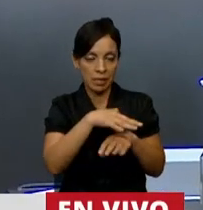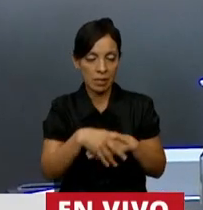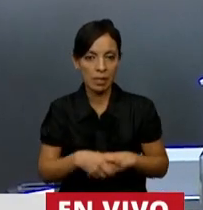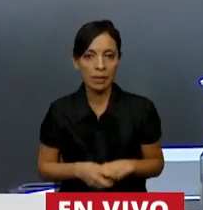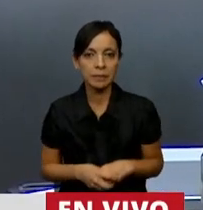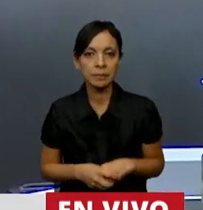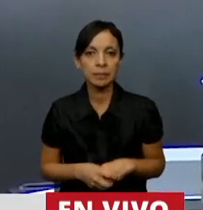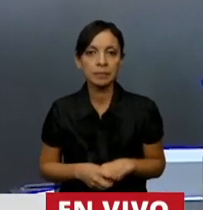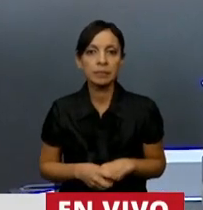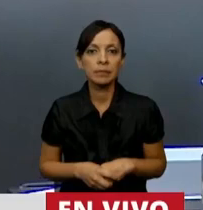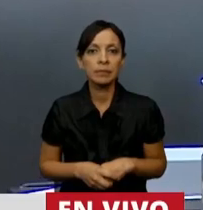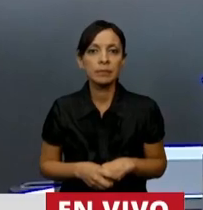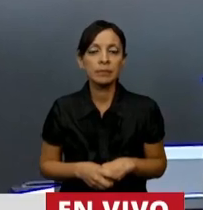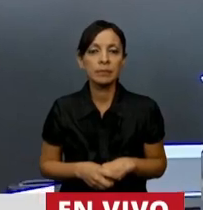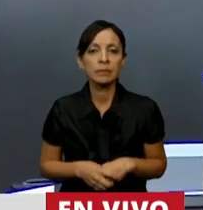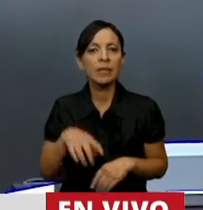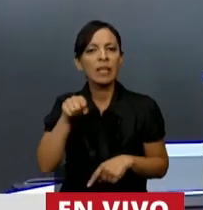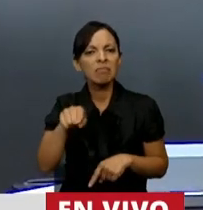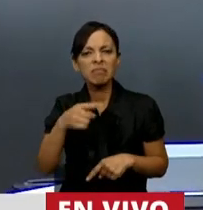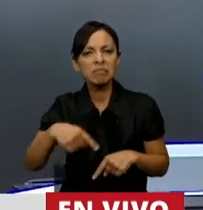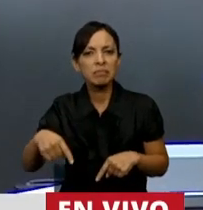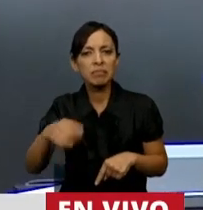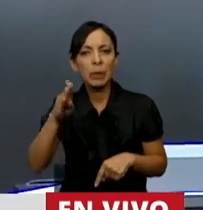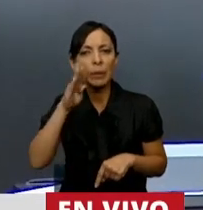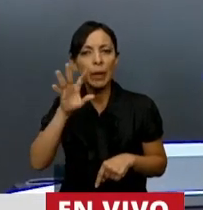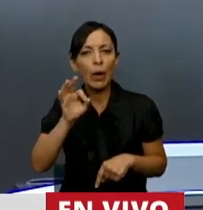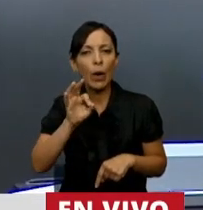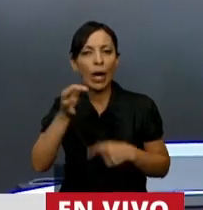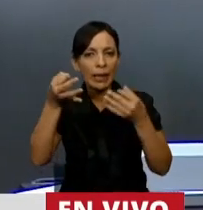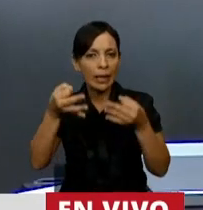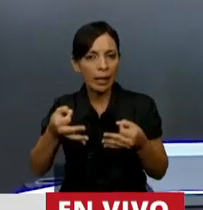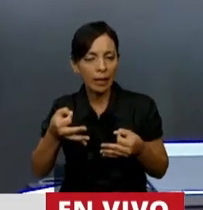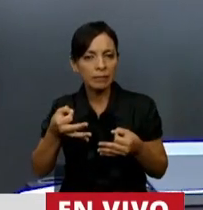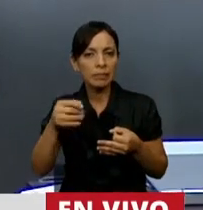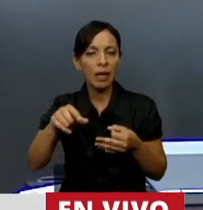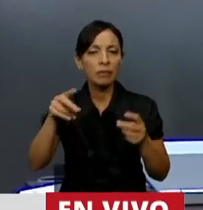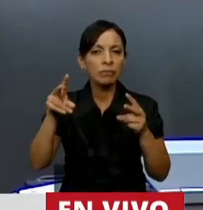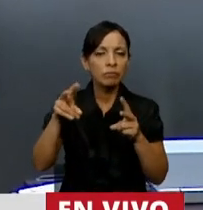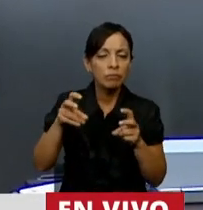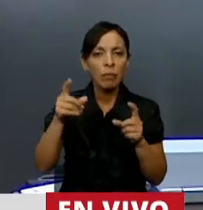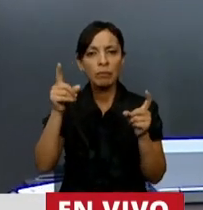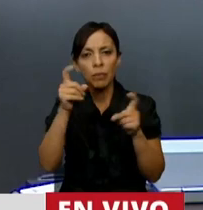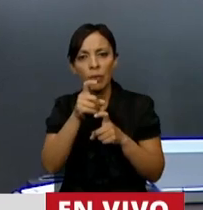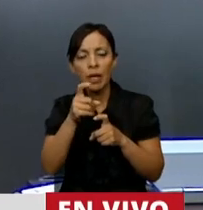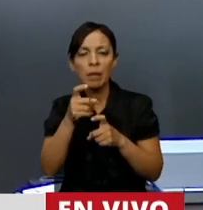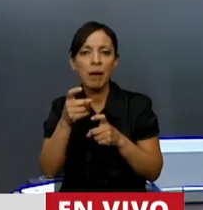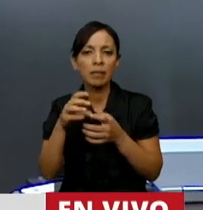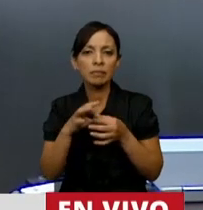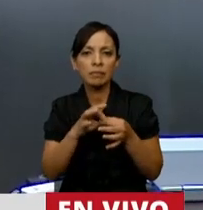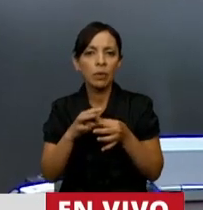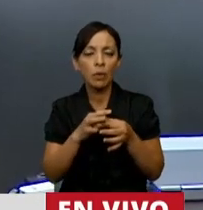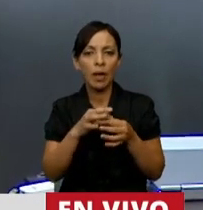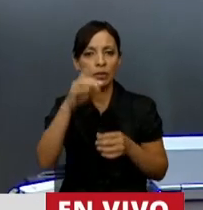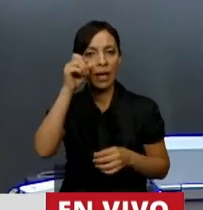fundamentalmente de los problemas, de los dilemas y de las cuestiones que tienen que ver con la ética en